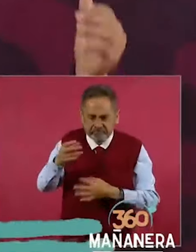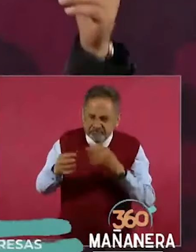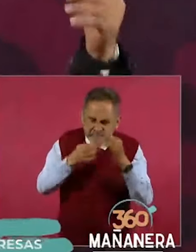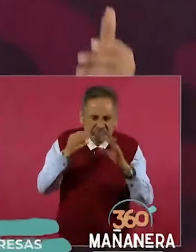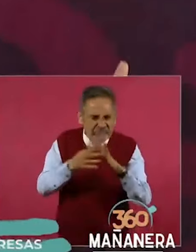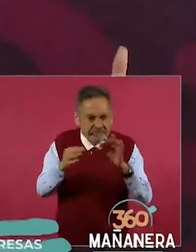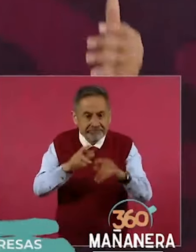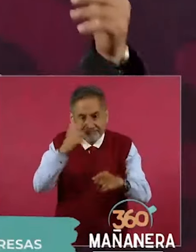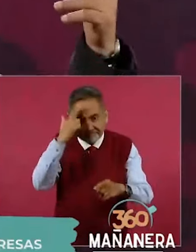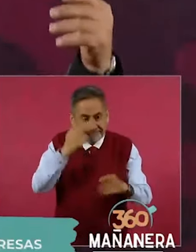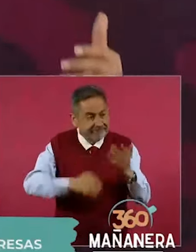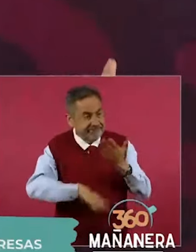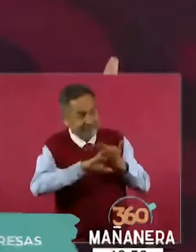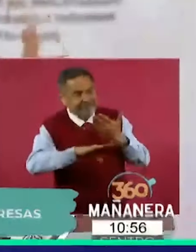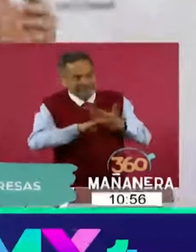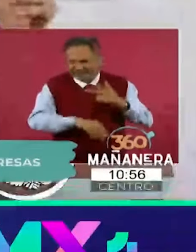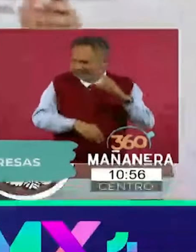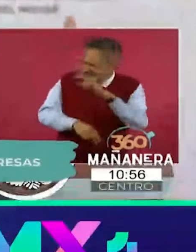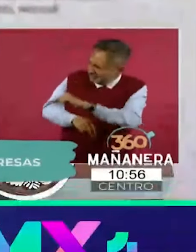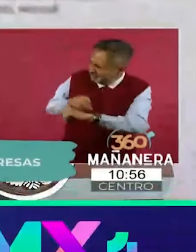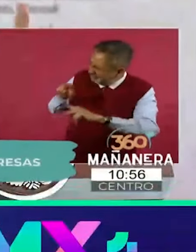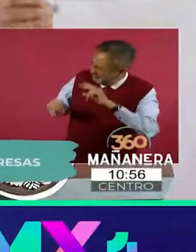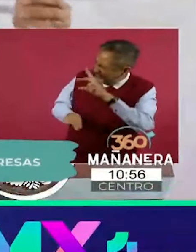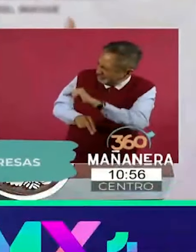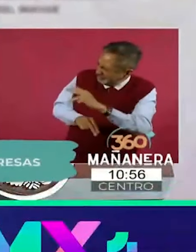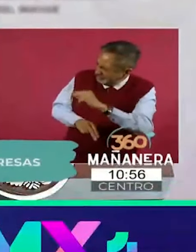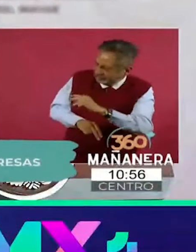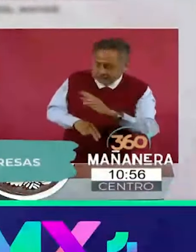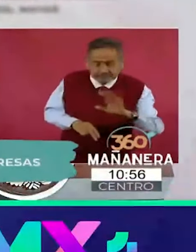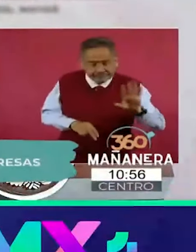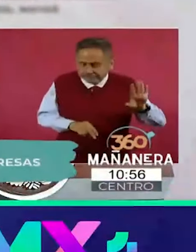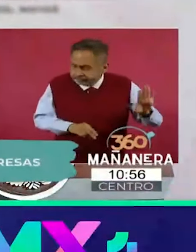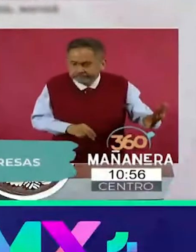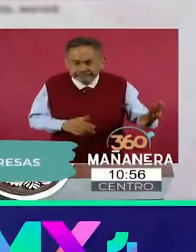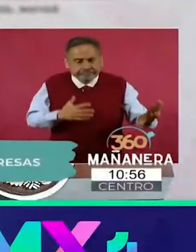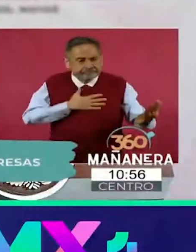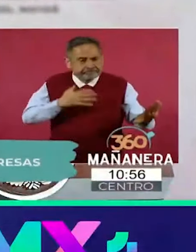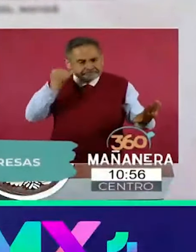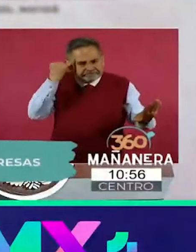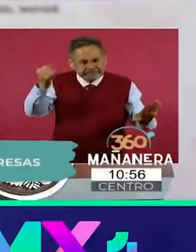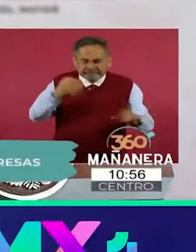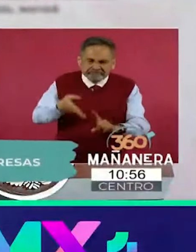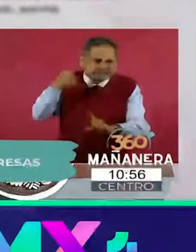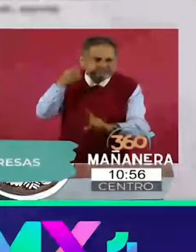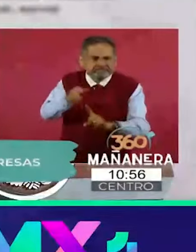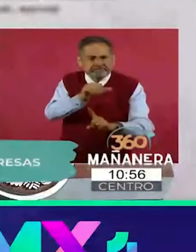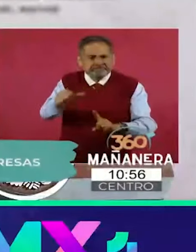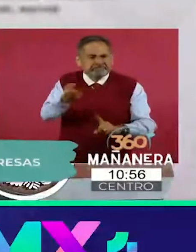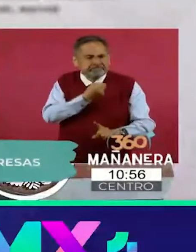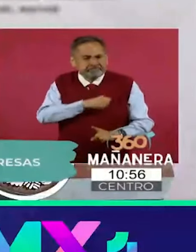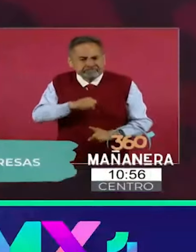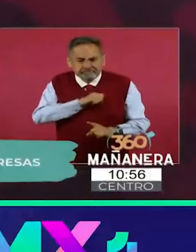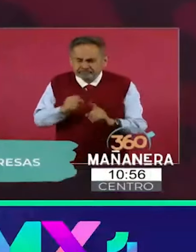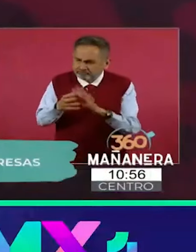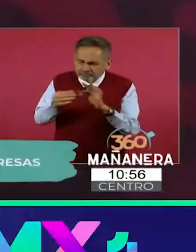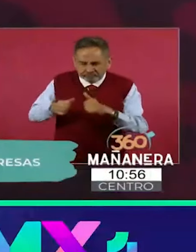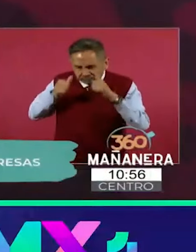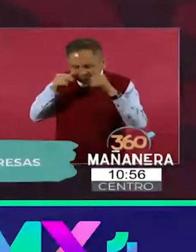en contra de nuestra política de salud, porque